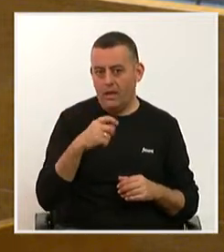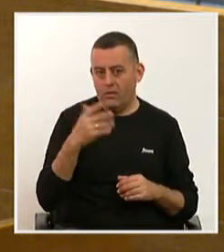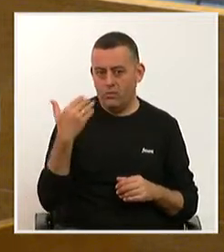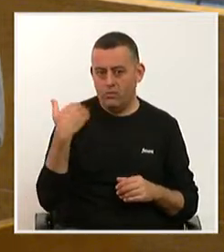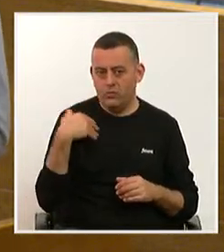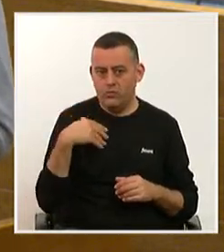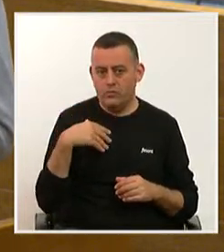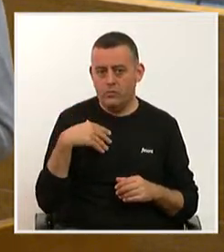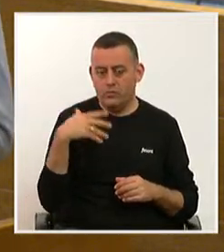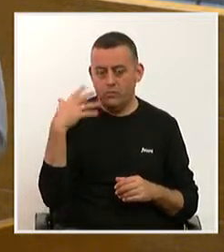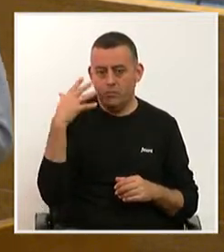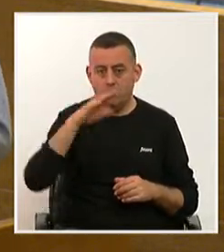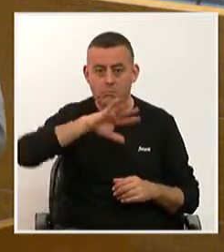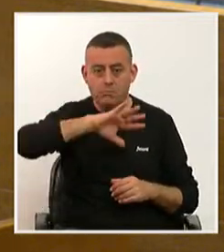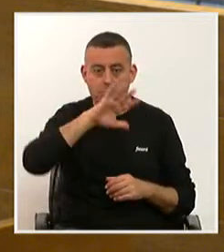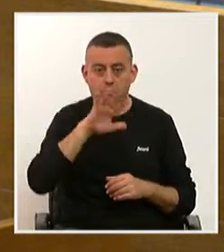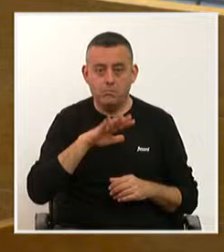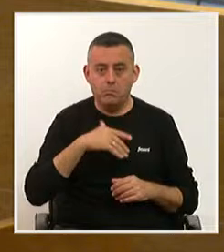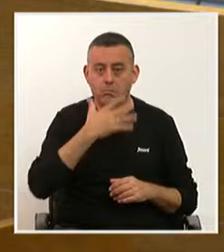que